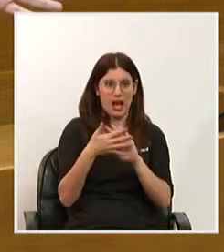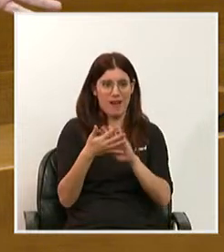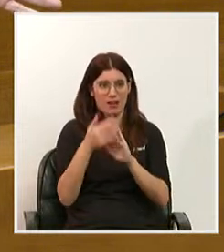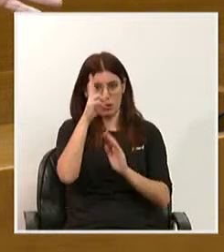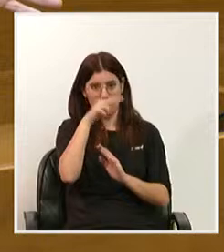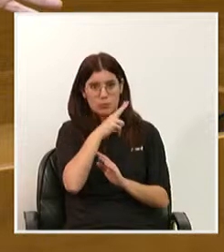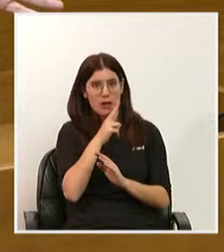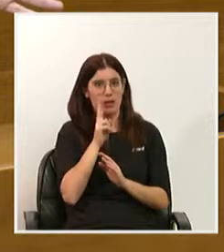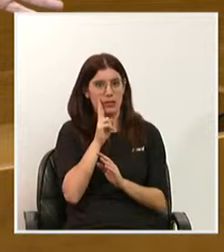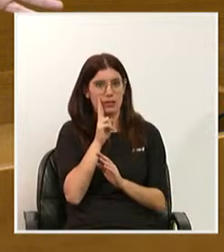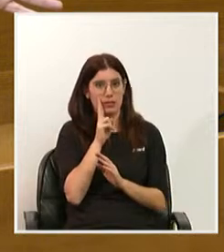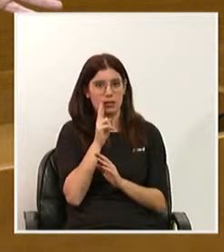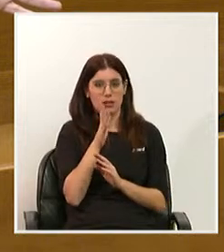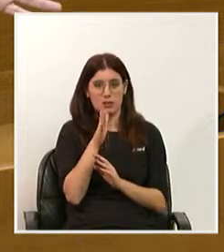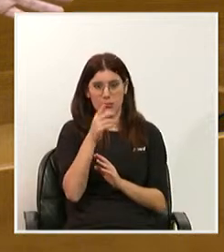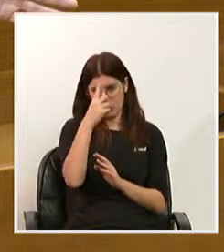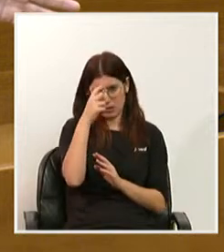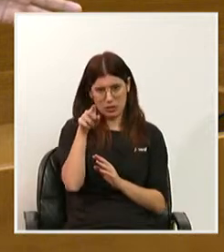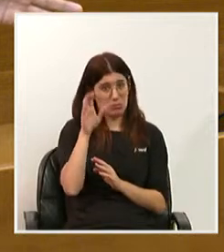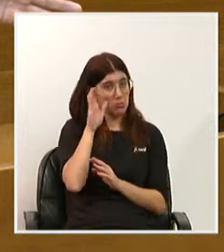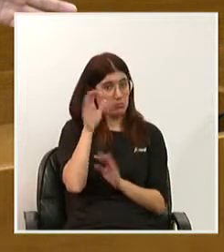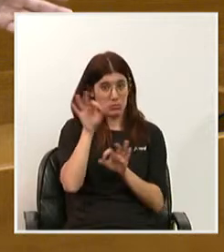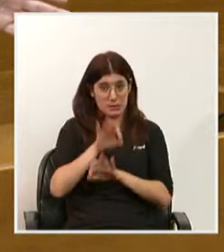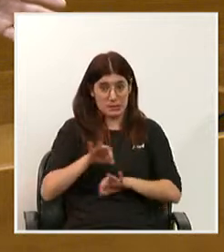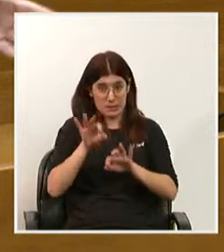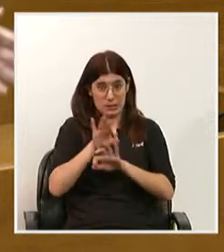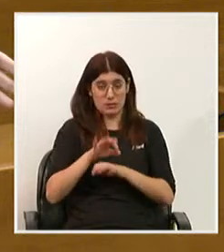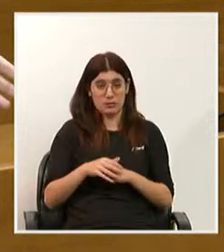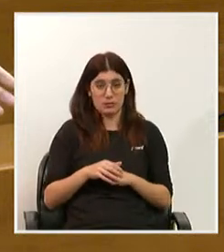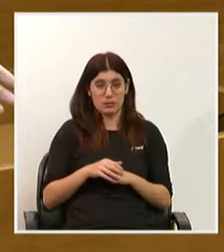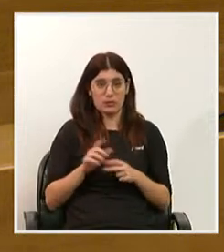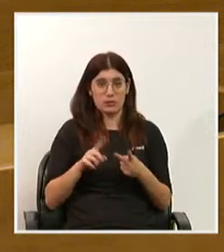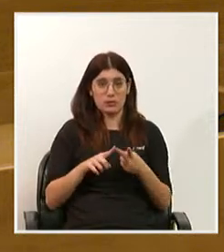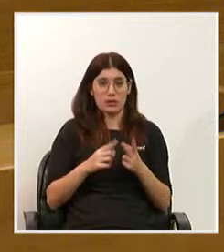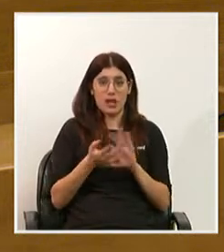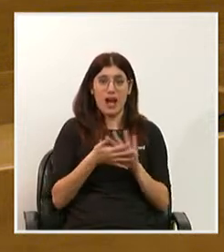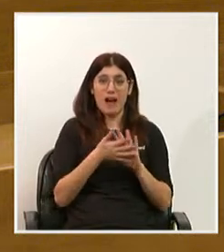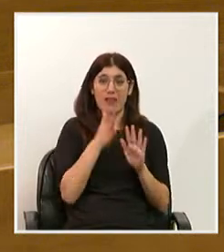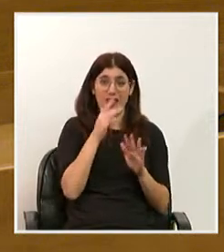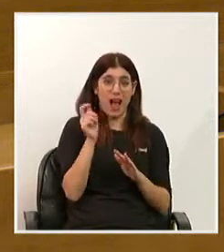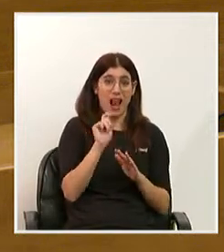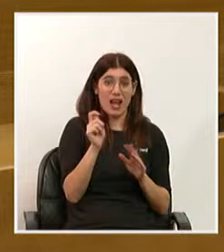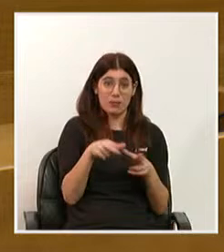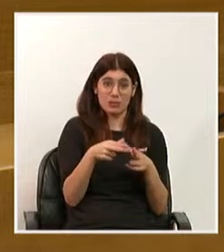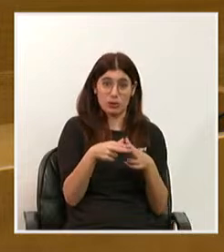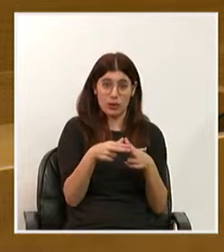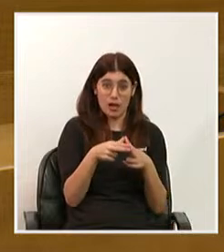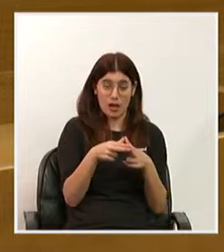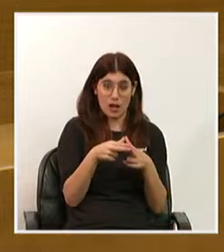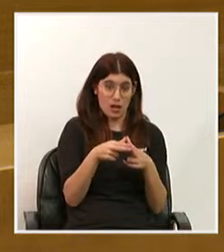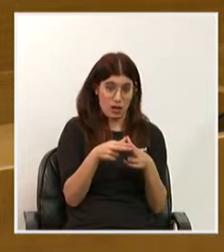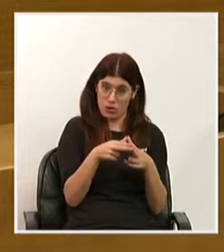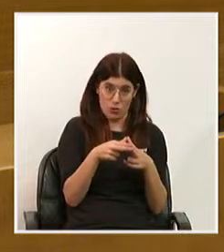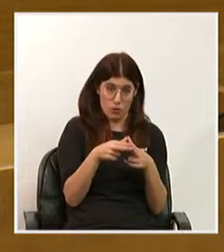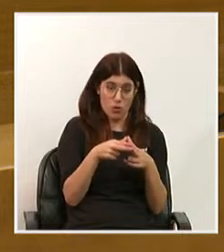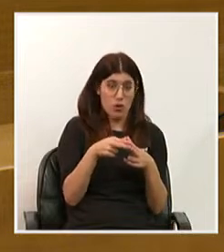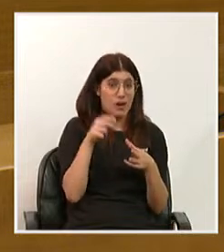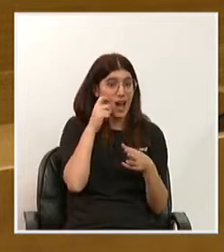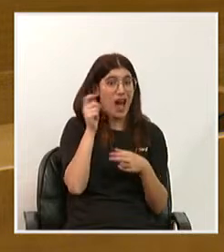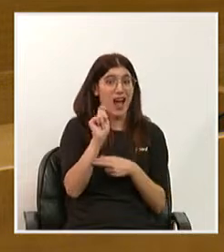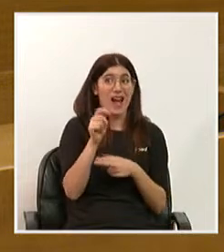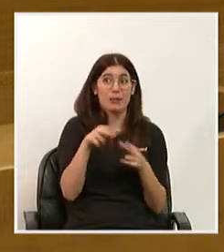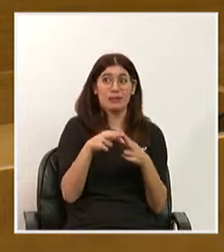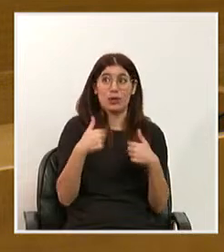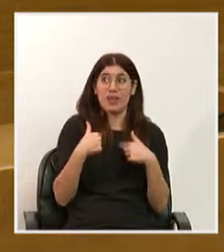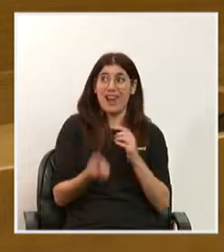madres Porque creo que a ellos no les han escuchado habla de la alarma social que está en la calle no perdone la alarma social no la hemos